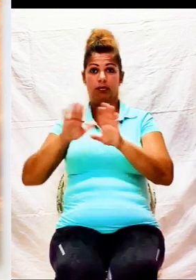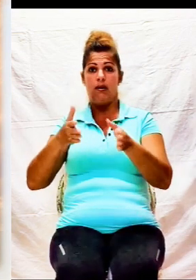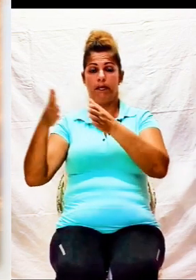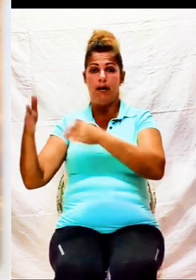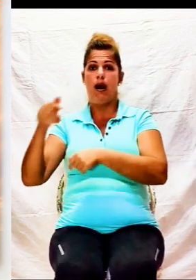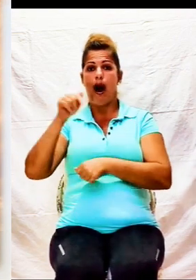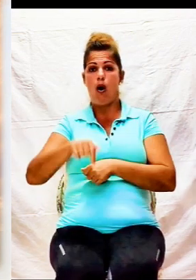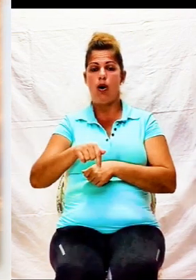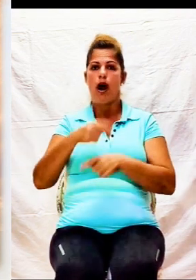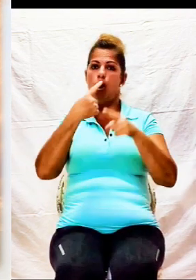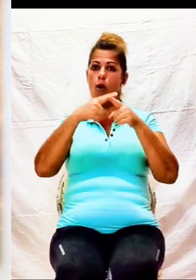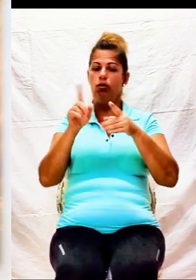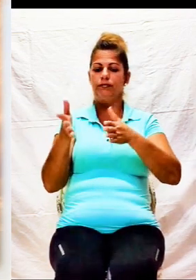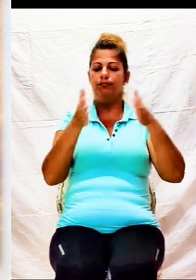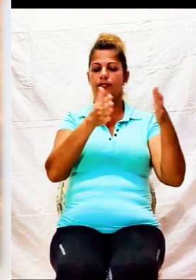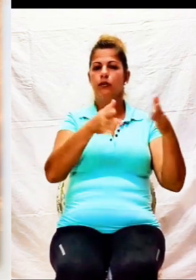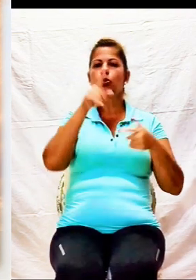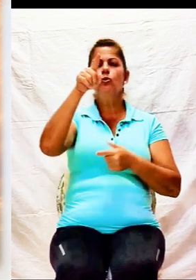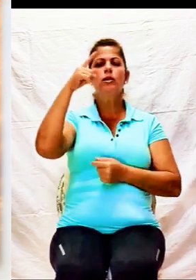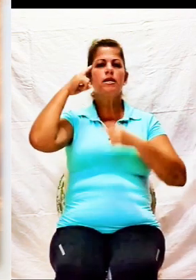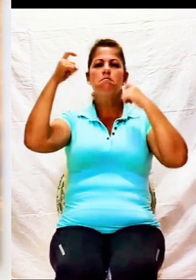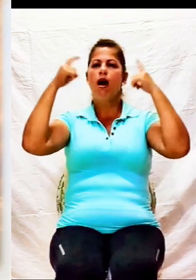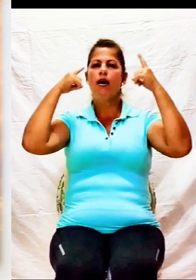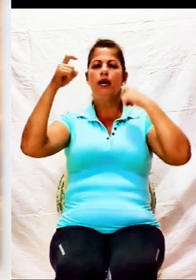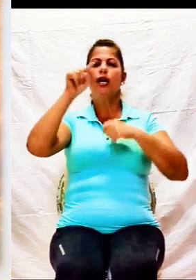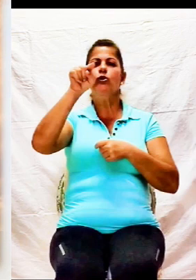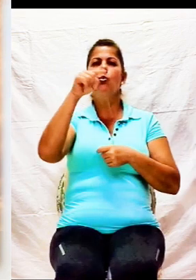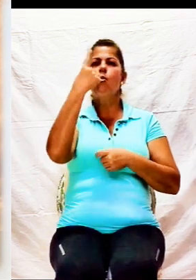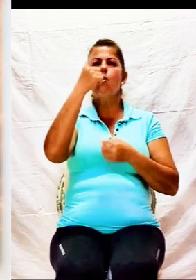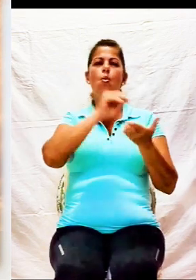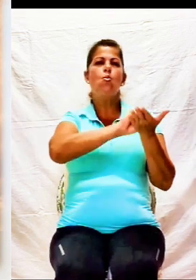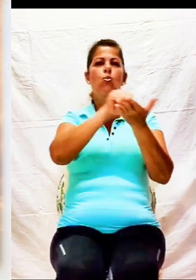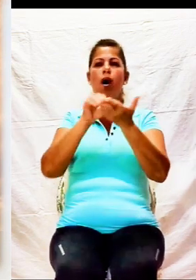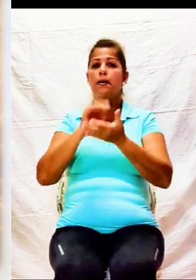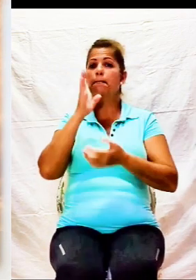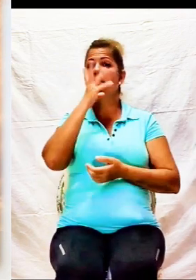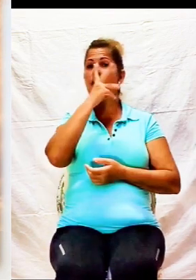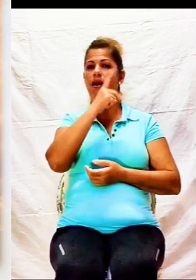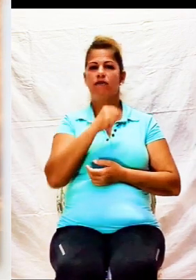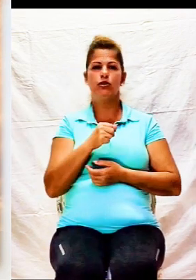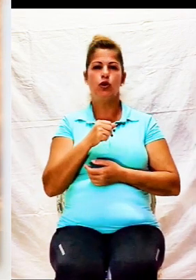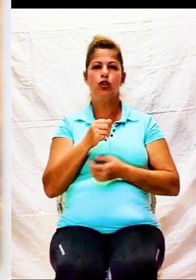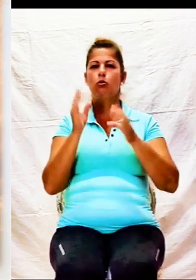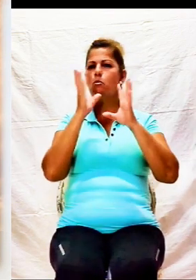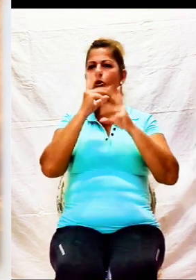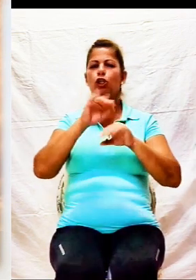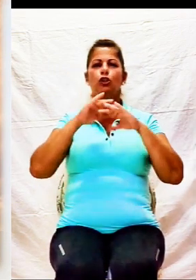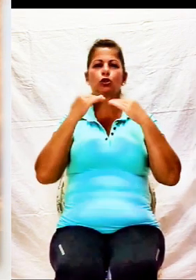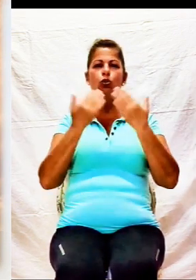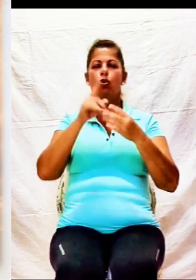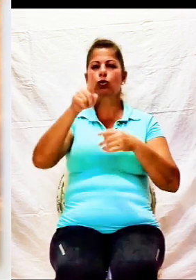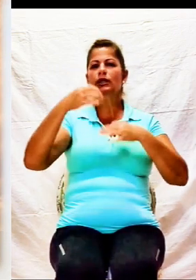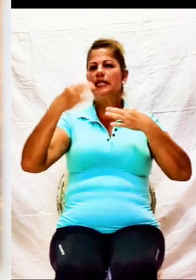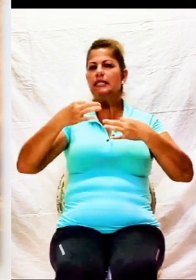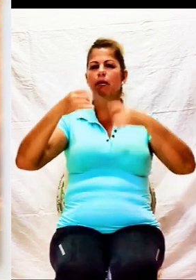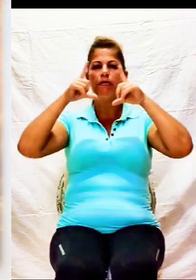Ahora imagina que por fin estás en ese lugar maravilloso donde siempre serás